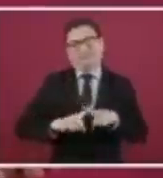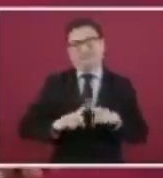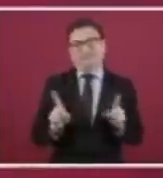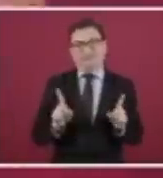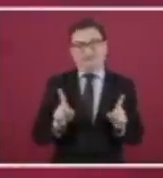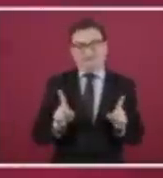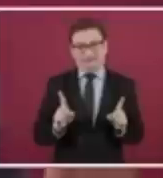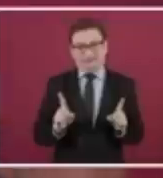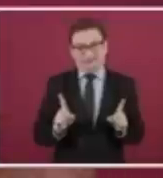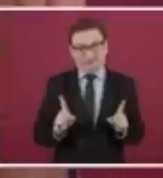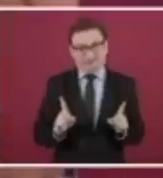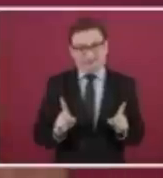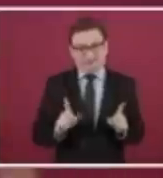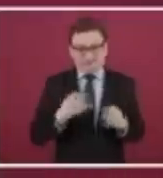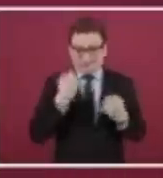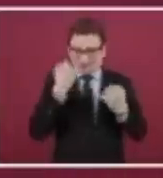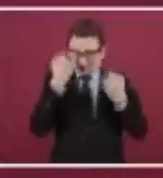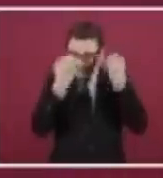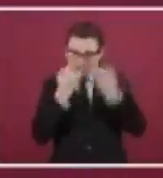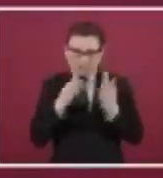O sea, volaron, pero